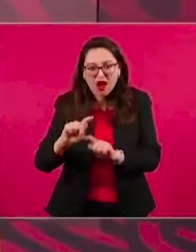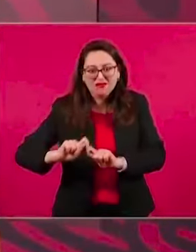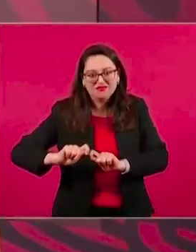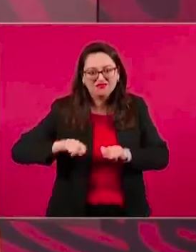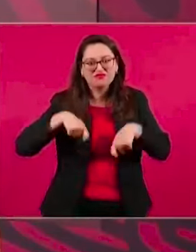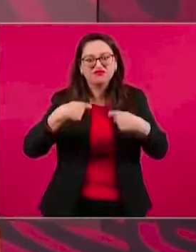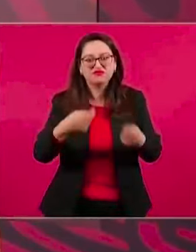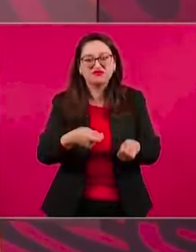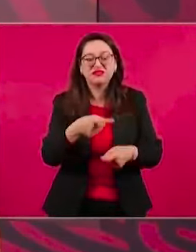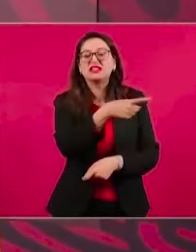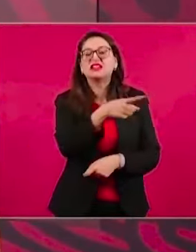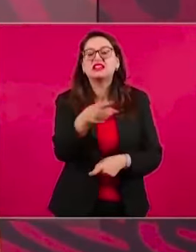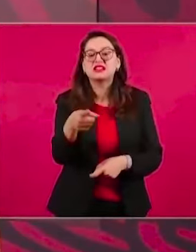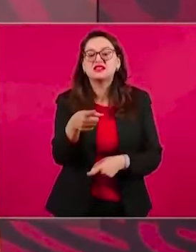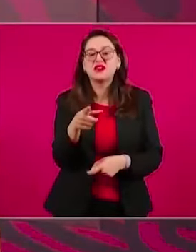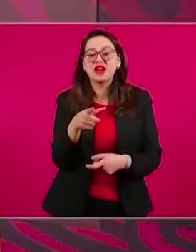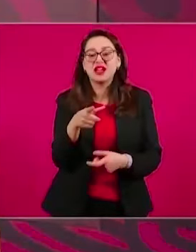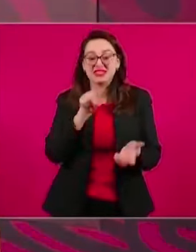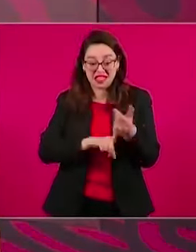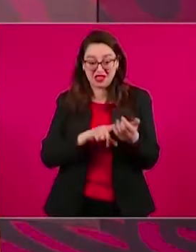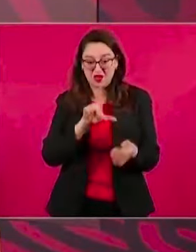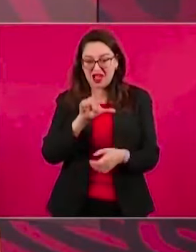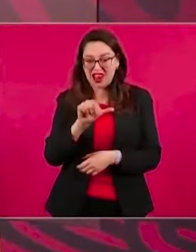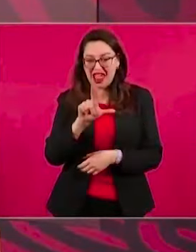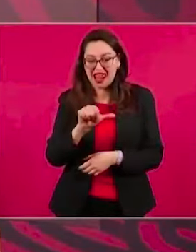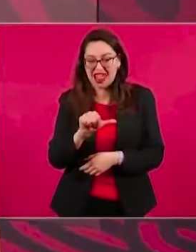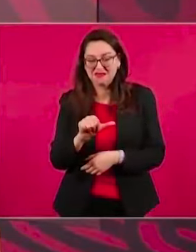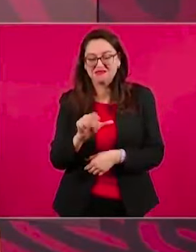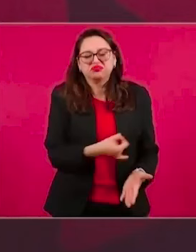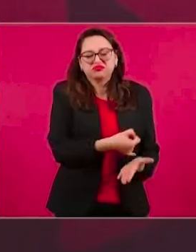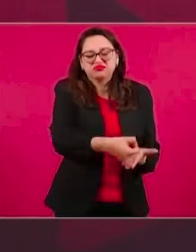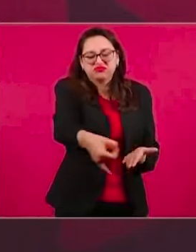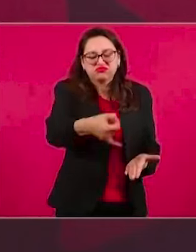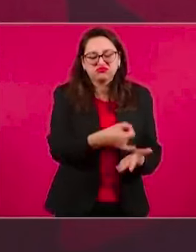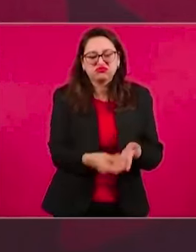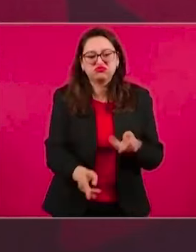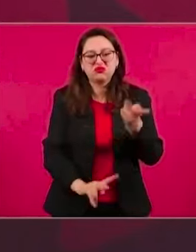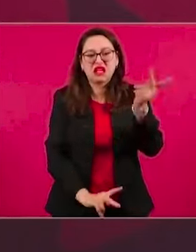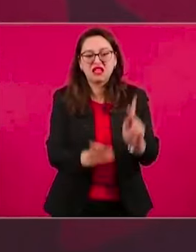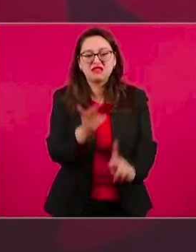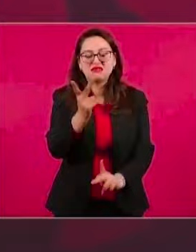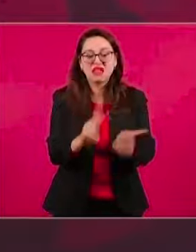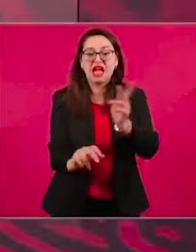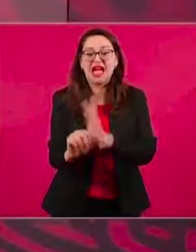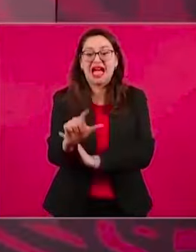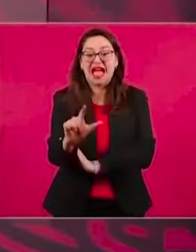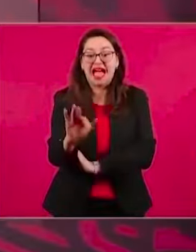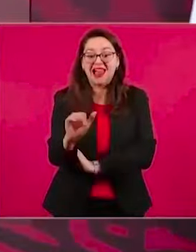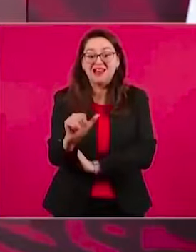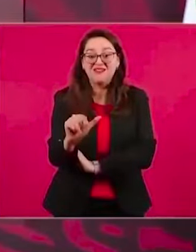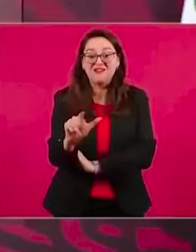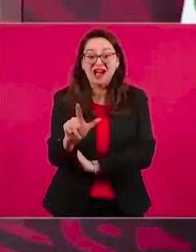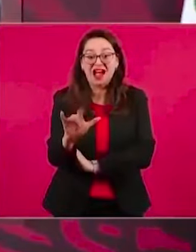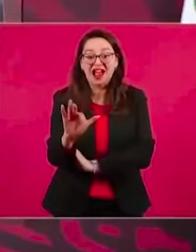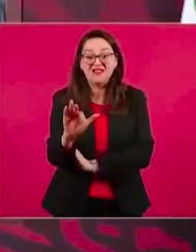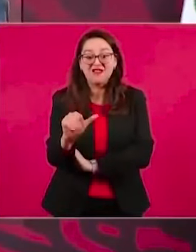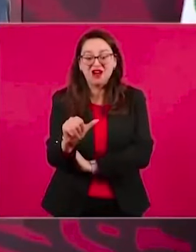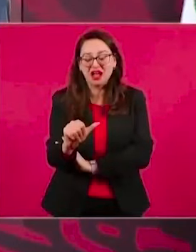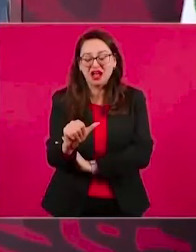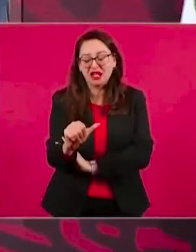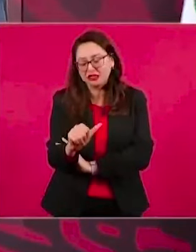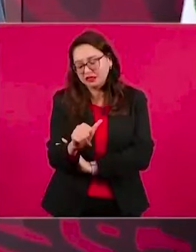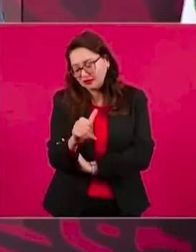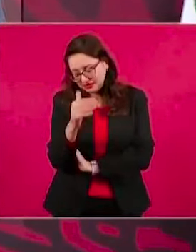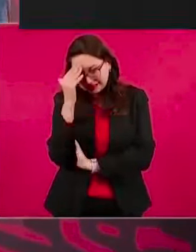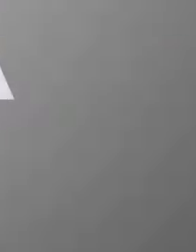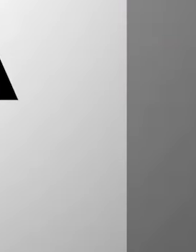agua consume en toda la laguna para desarrollar la